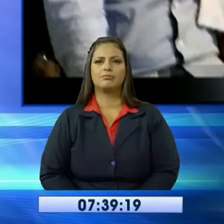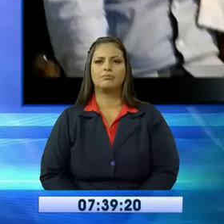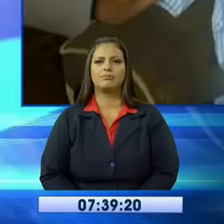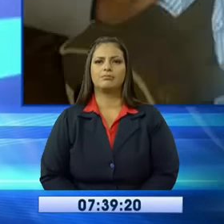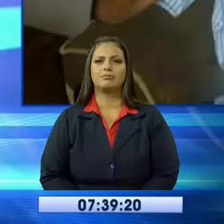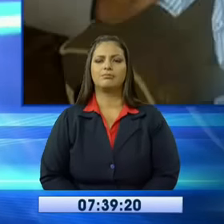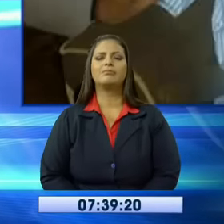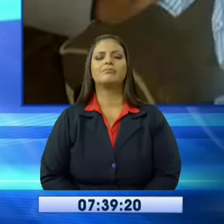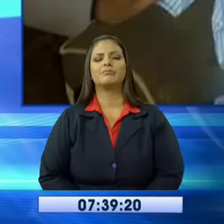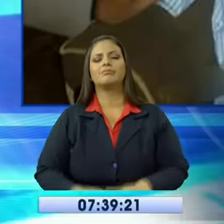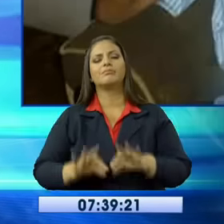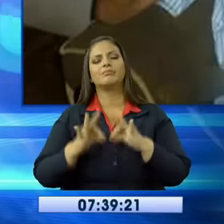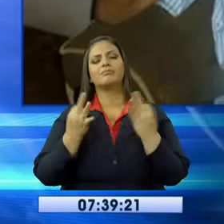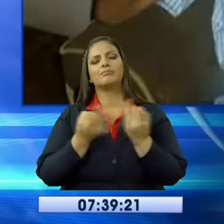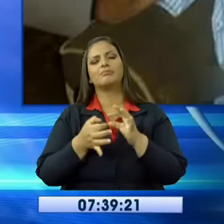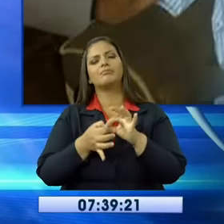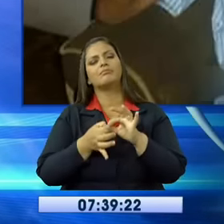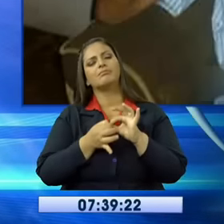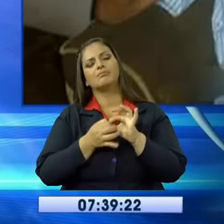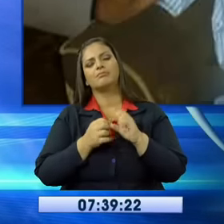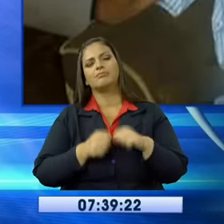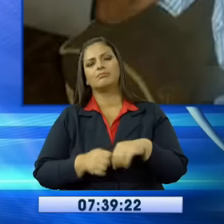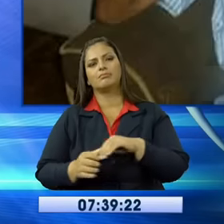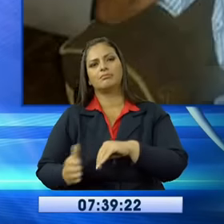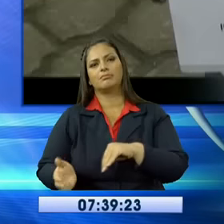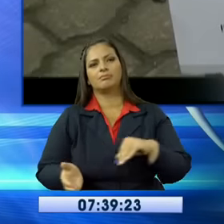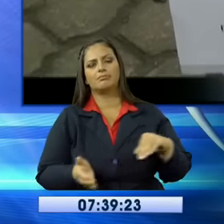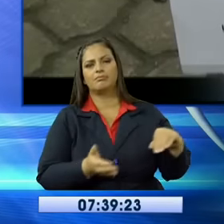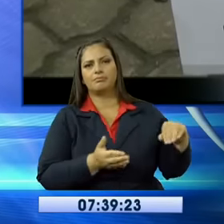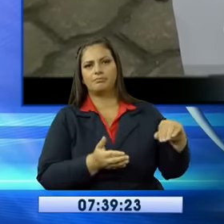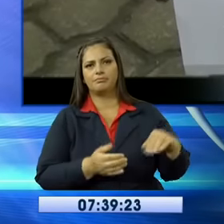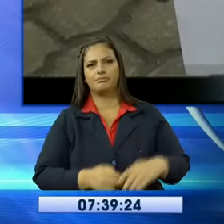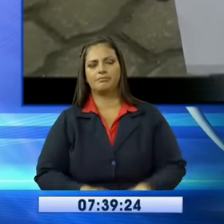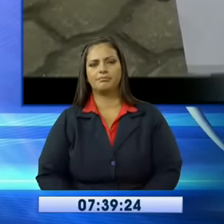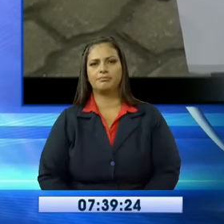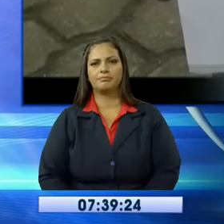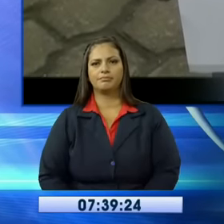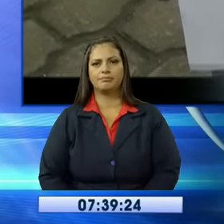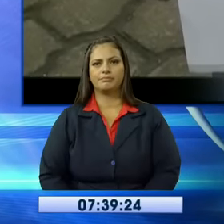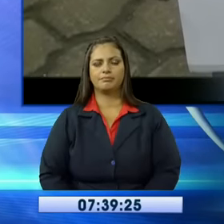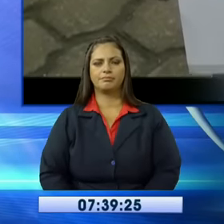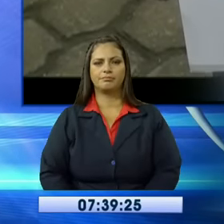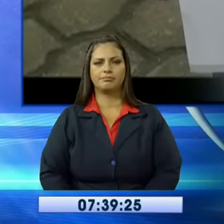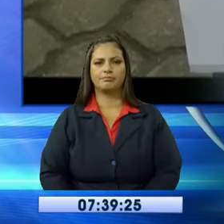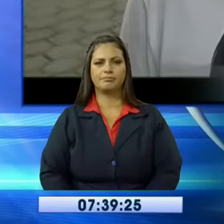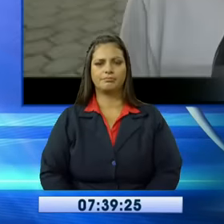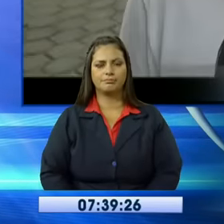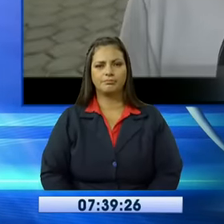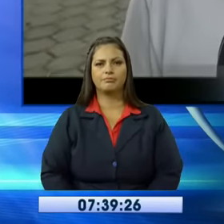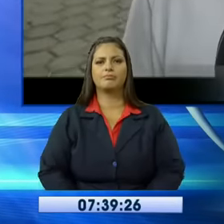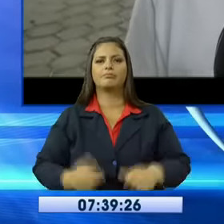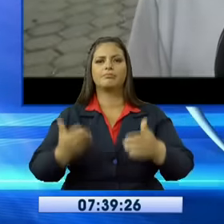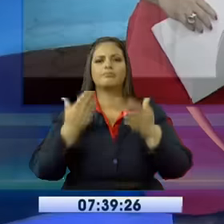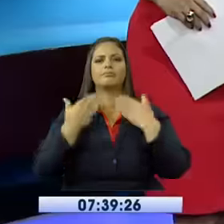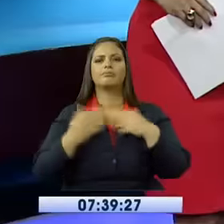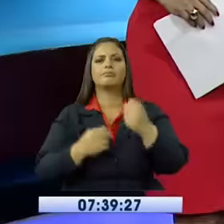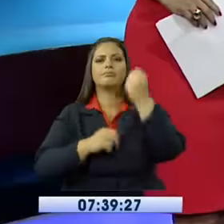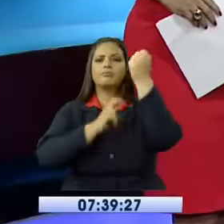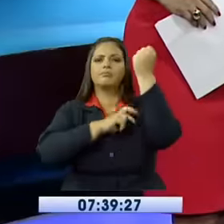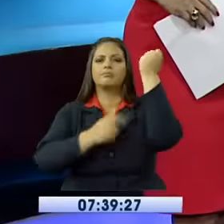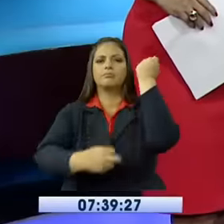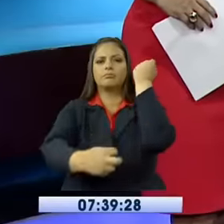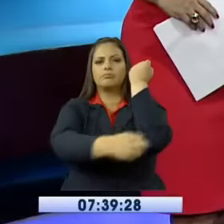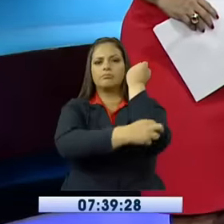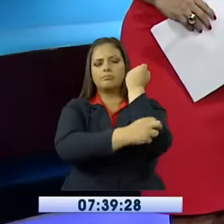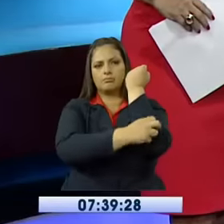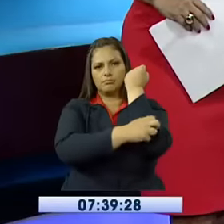esas familias. Ahora les informamos que dos personas armadas ingresaron hasta un domicilio en el callejón Las Ánimas del Cerro Santa Ana en Guayaquil